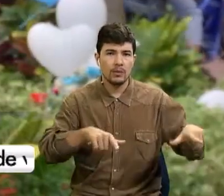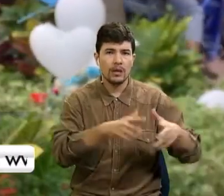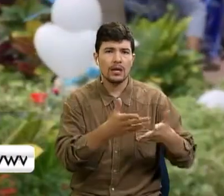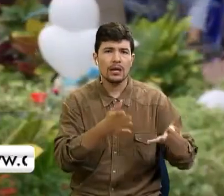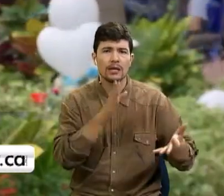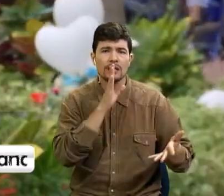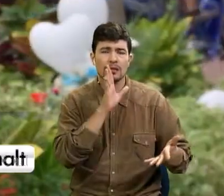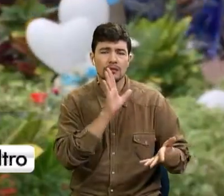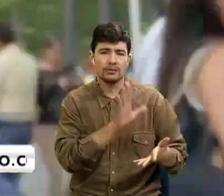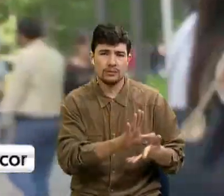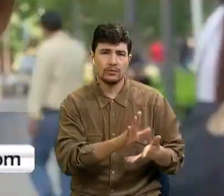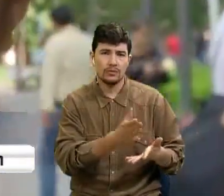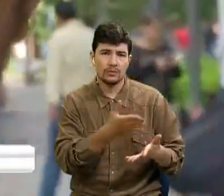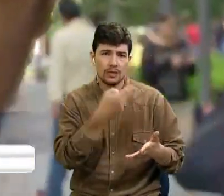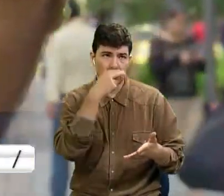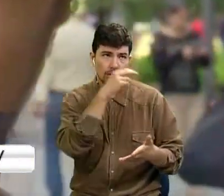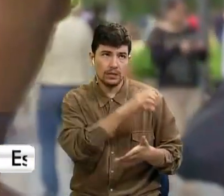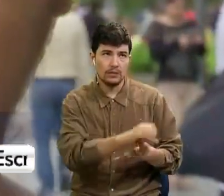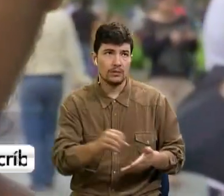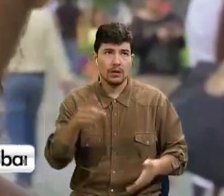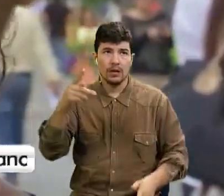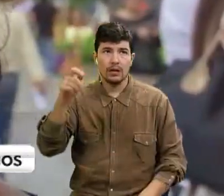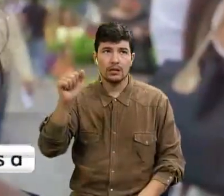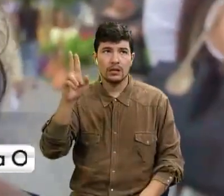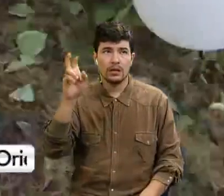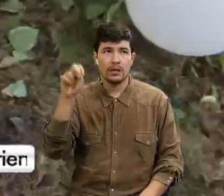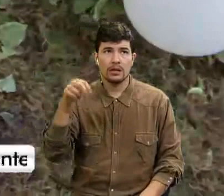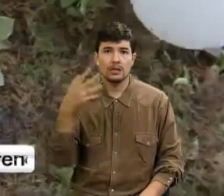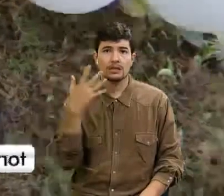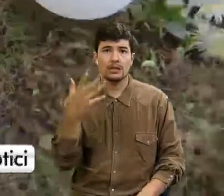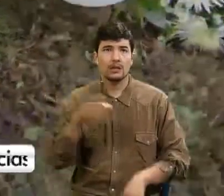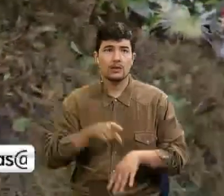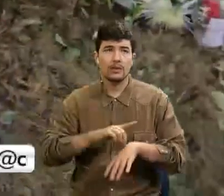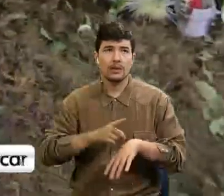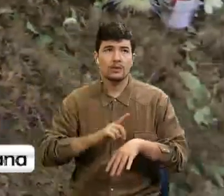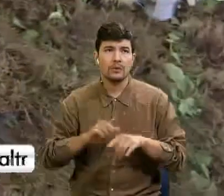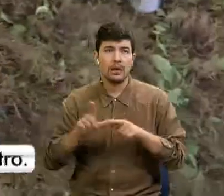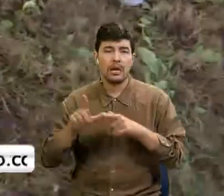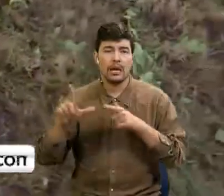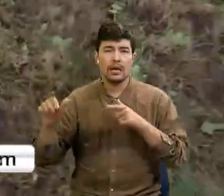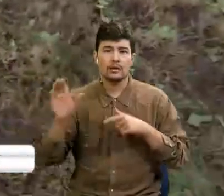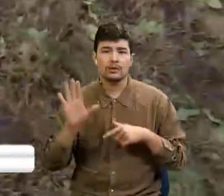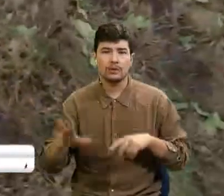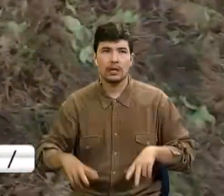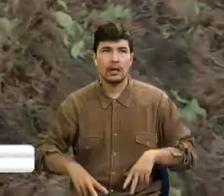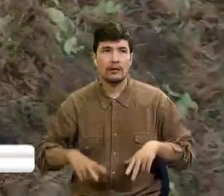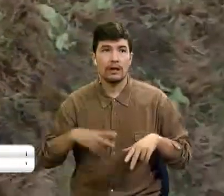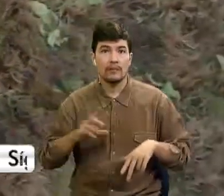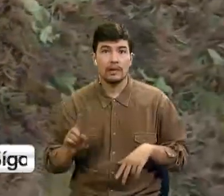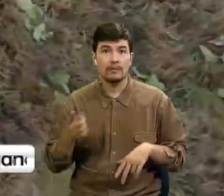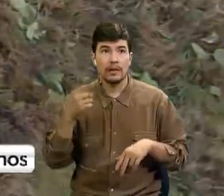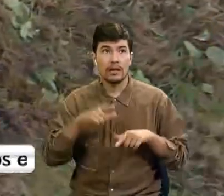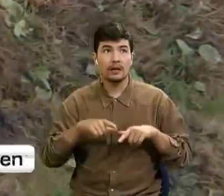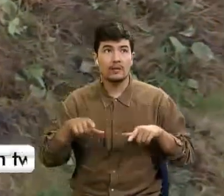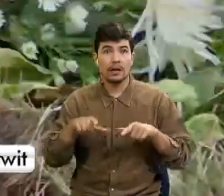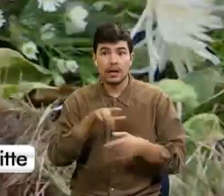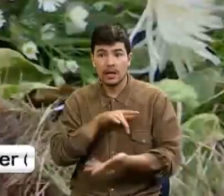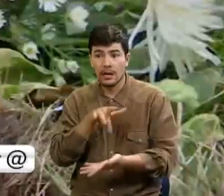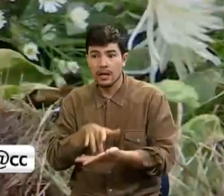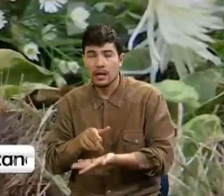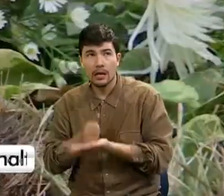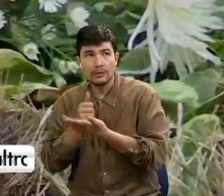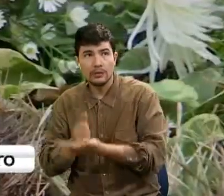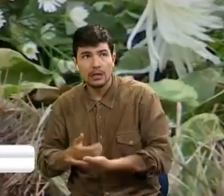menores de edad Karen vivió los 5 minutos más largos de su vida fue la primera en llegar hasta este punto y